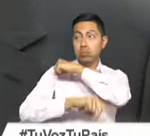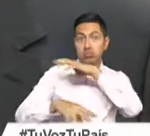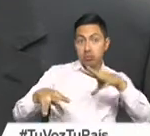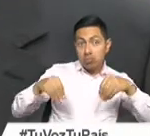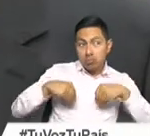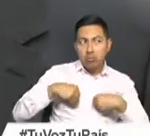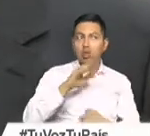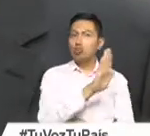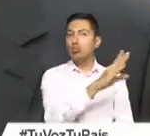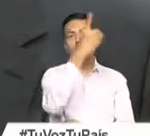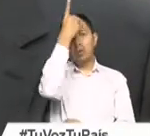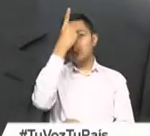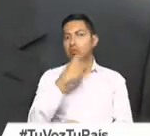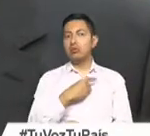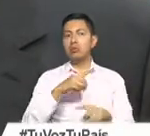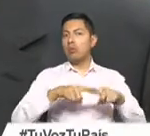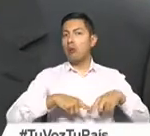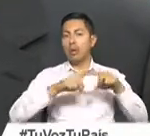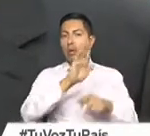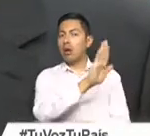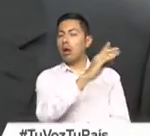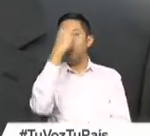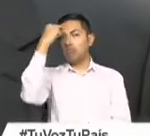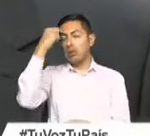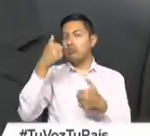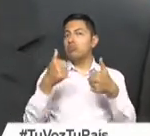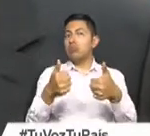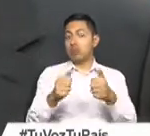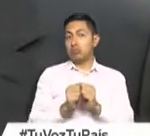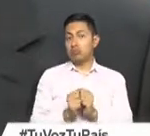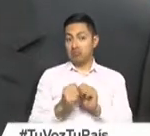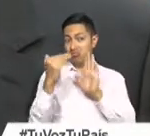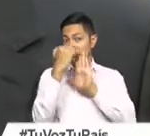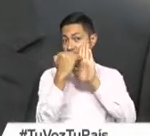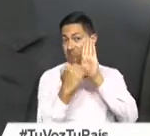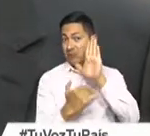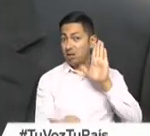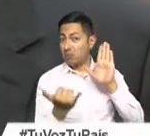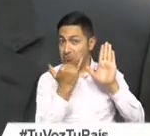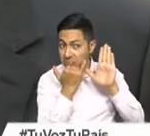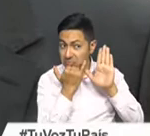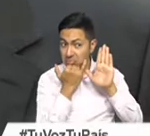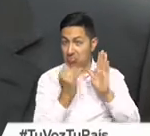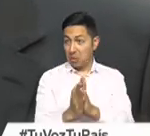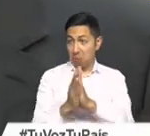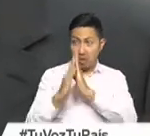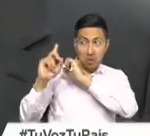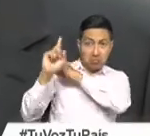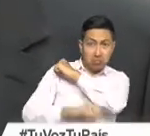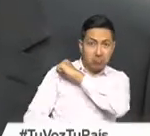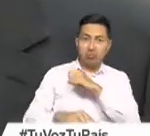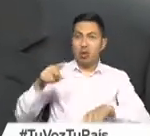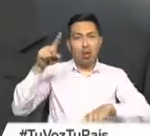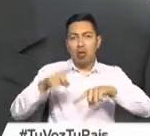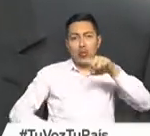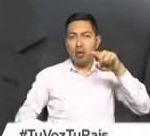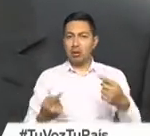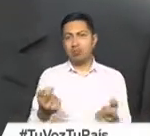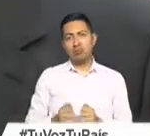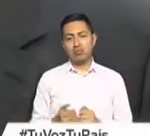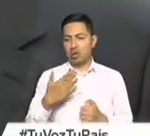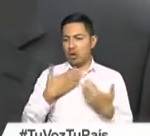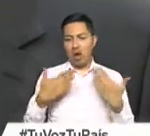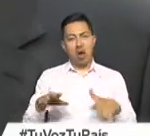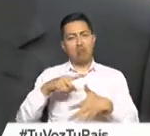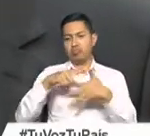merece que no prospere por las falencias técnico-jurídicas que tiene la solicitud y que las acabo de